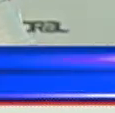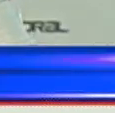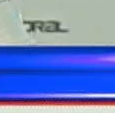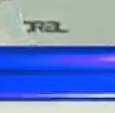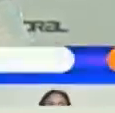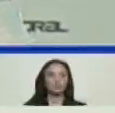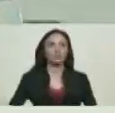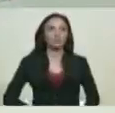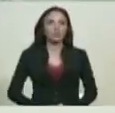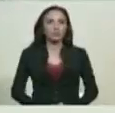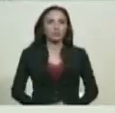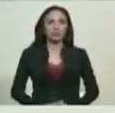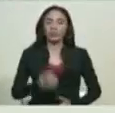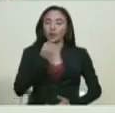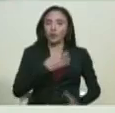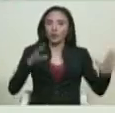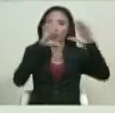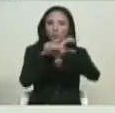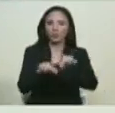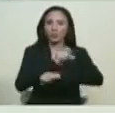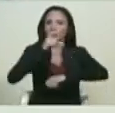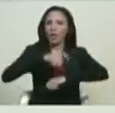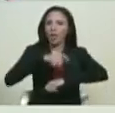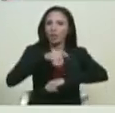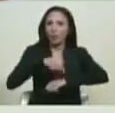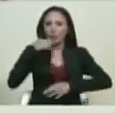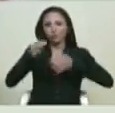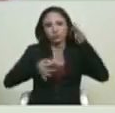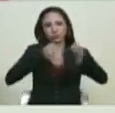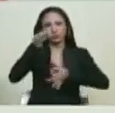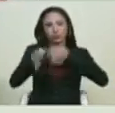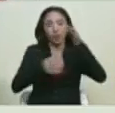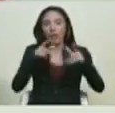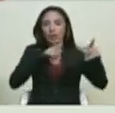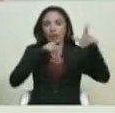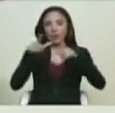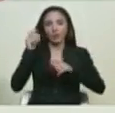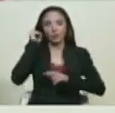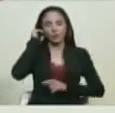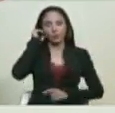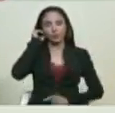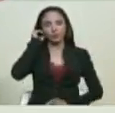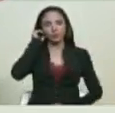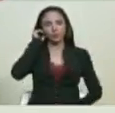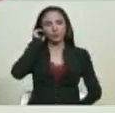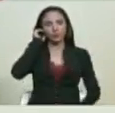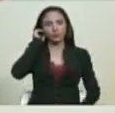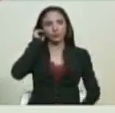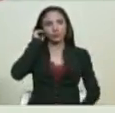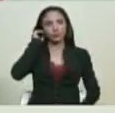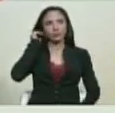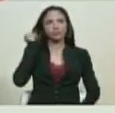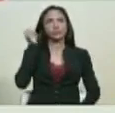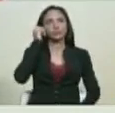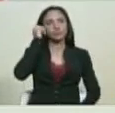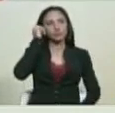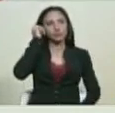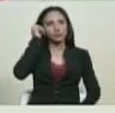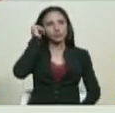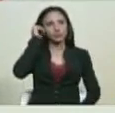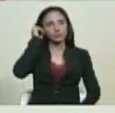esta hora podemos decir que ya tenemos las tendencias irreversibles.